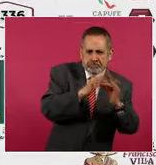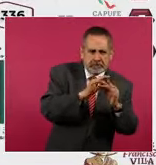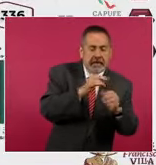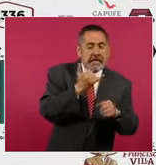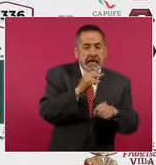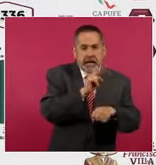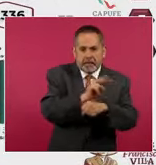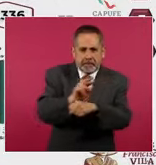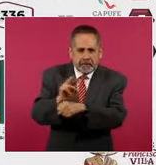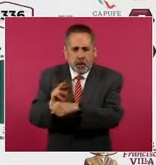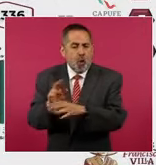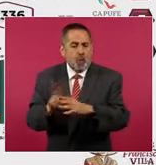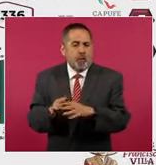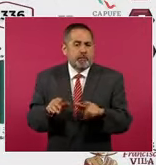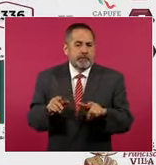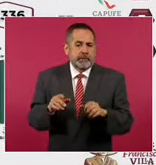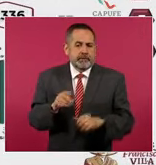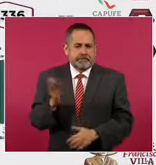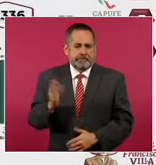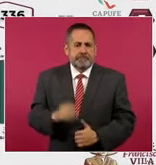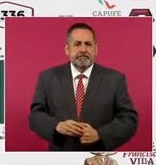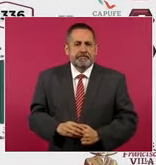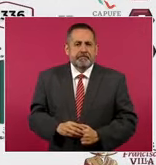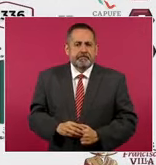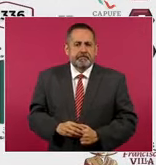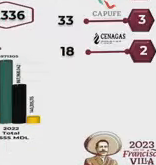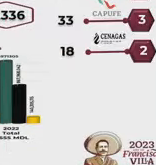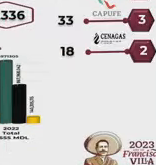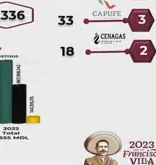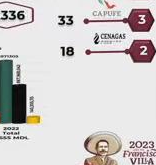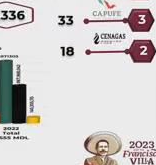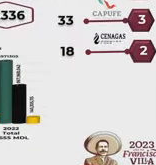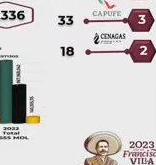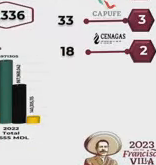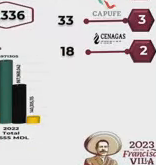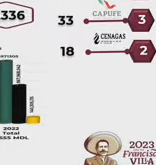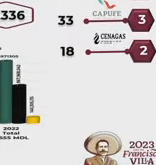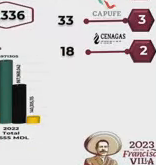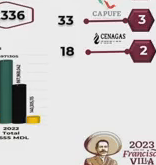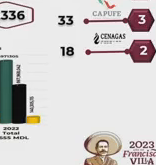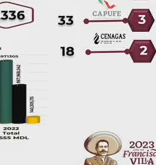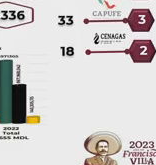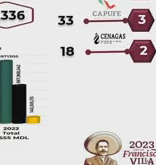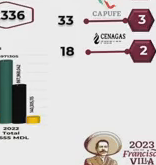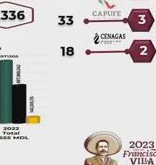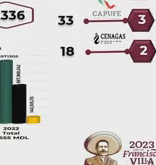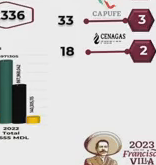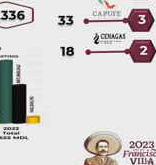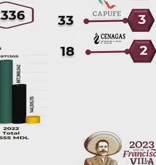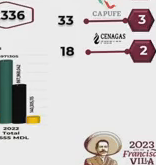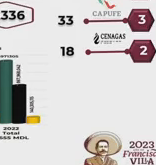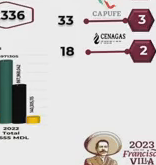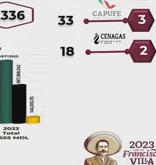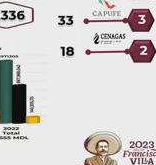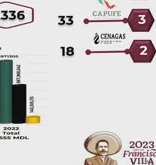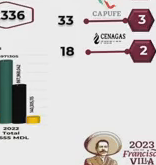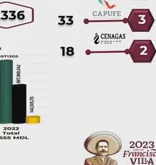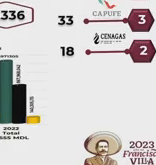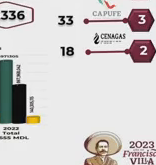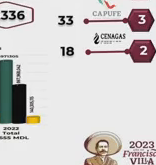realizan esta función. En lo que es el Ejército tenemos 81 instalaciones, cubriéndolas con